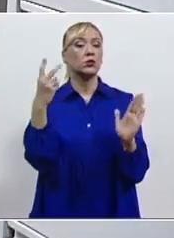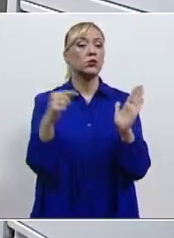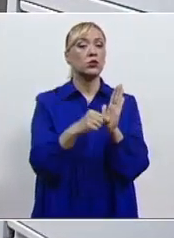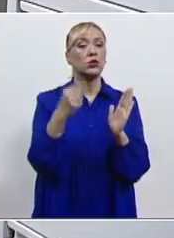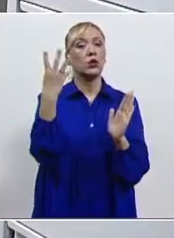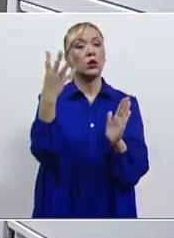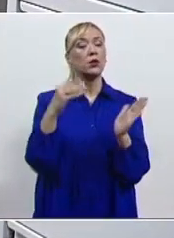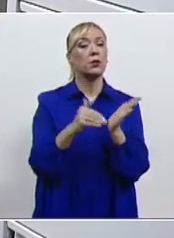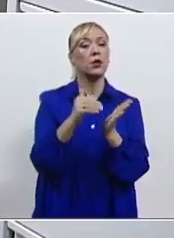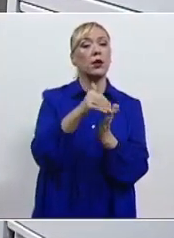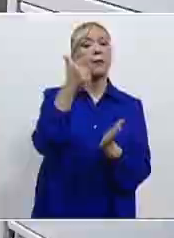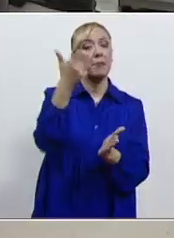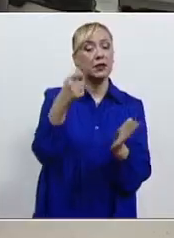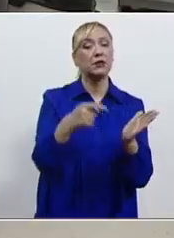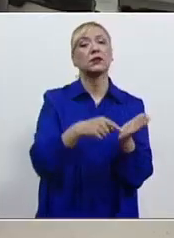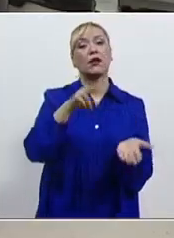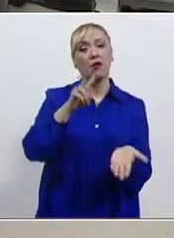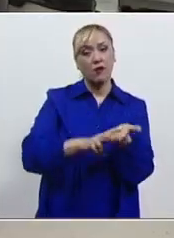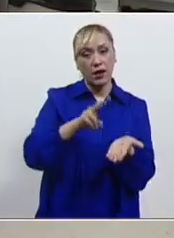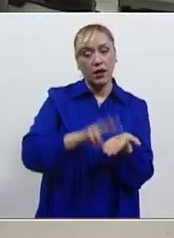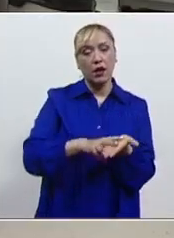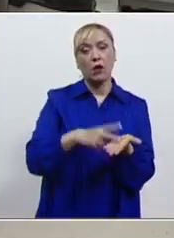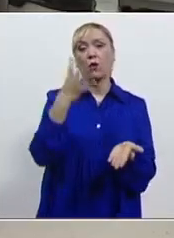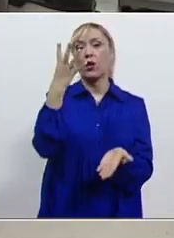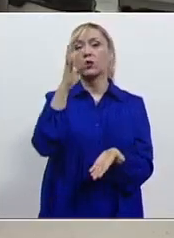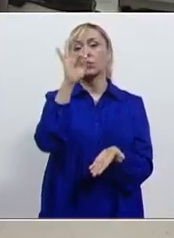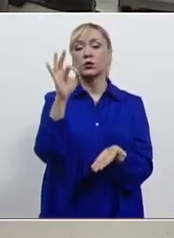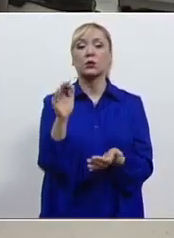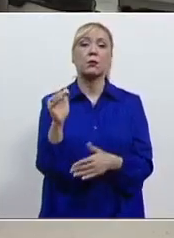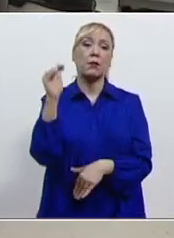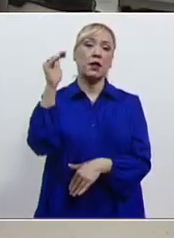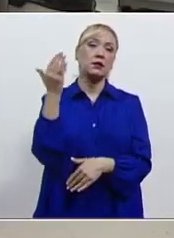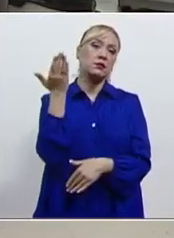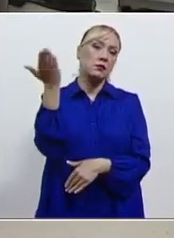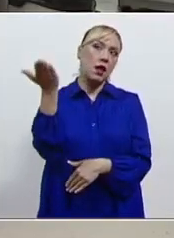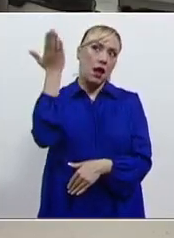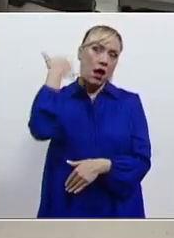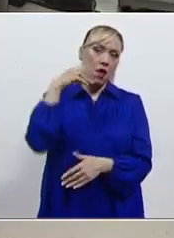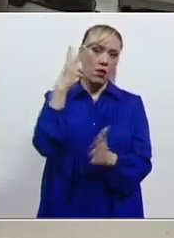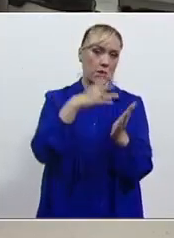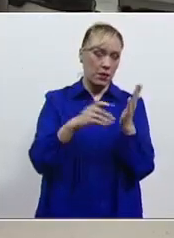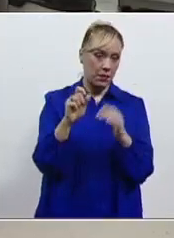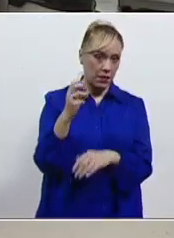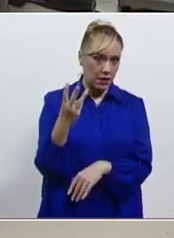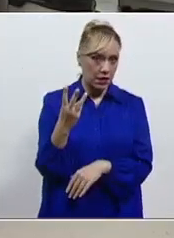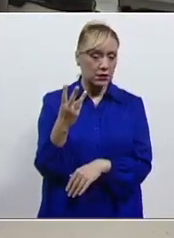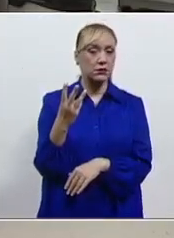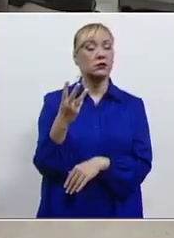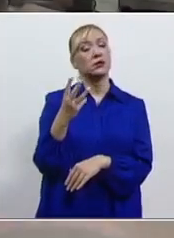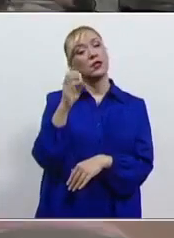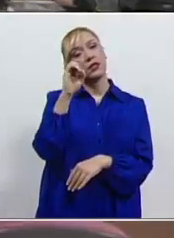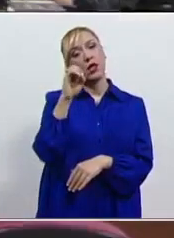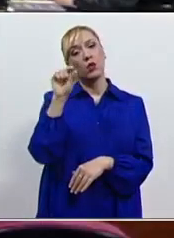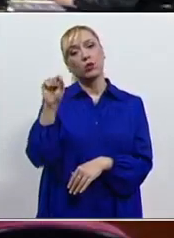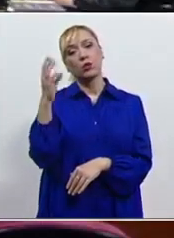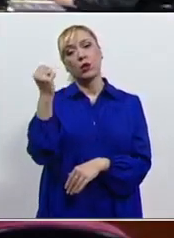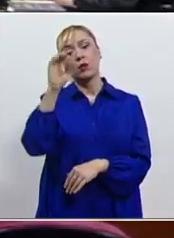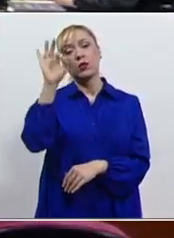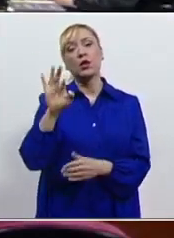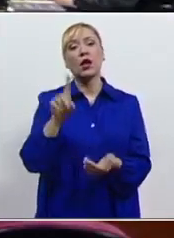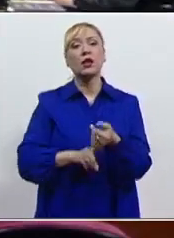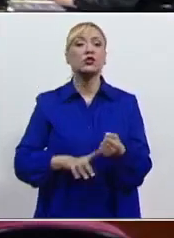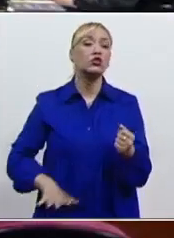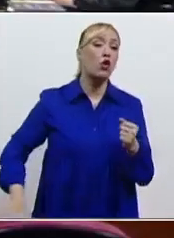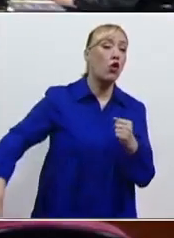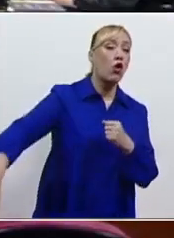84.792.4 millones de pesos, cifra 4% mayor a la solicitada en 2023 y que representa el 0.9% del